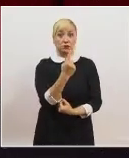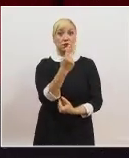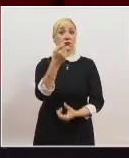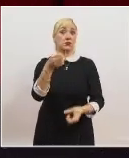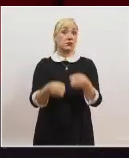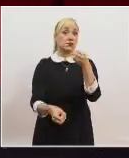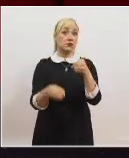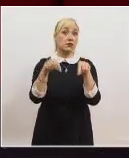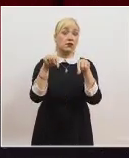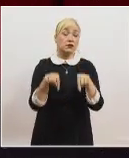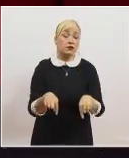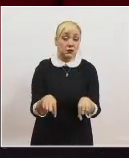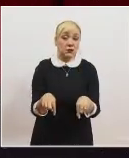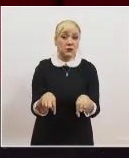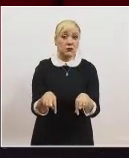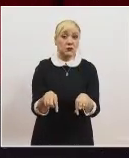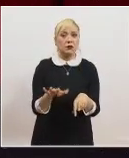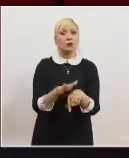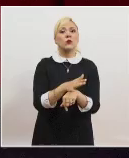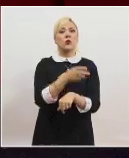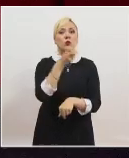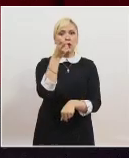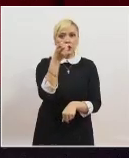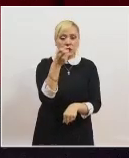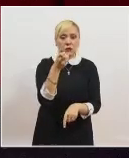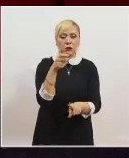federal. Solo así